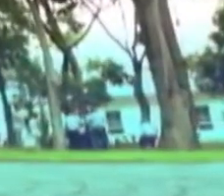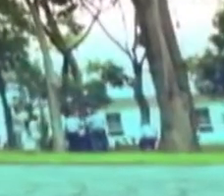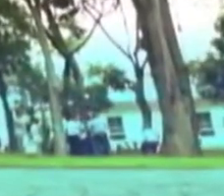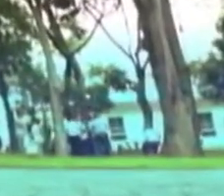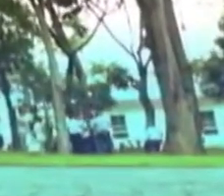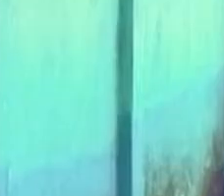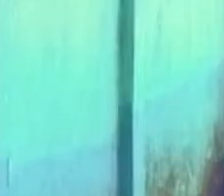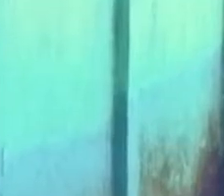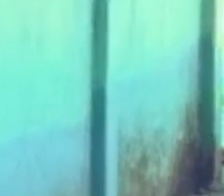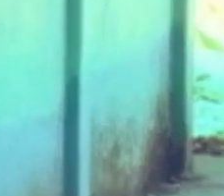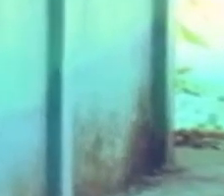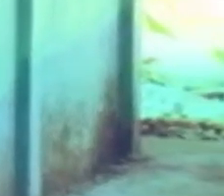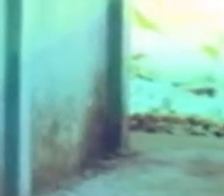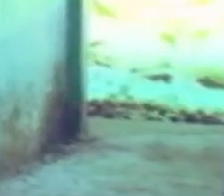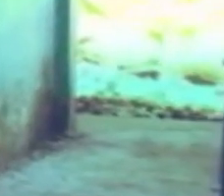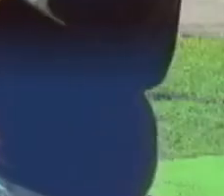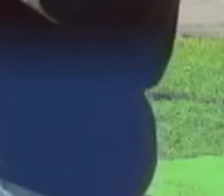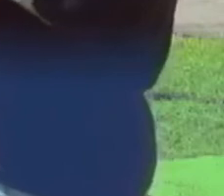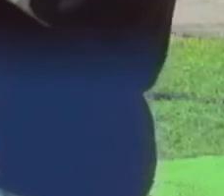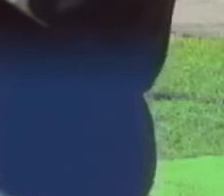Compromiso.